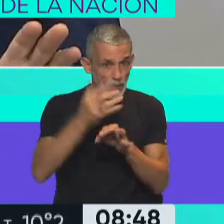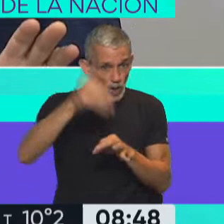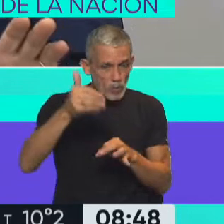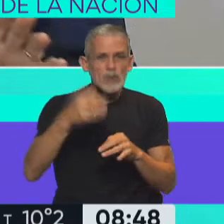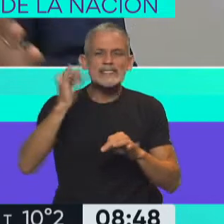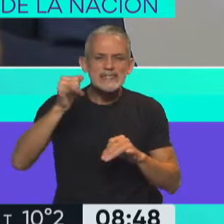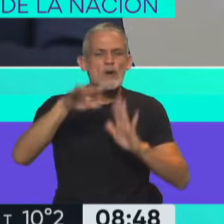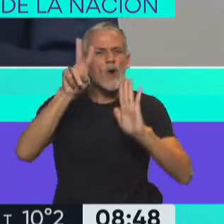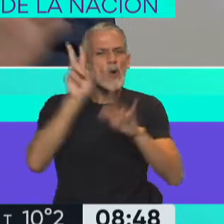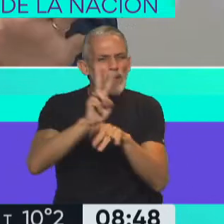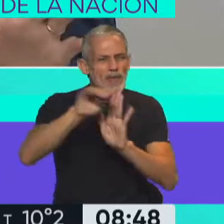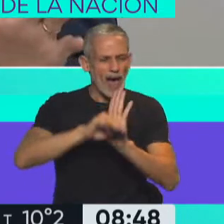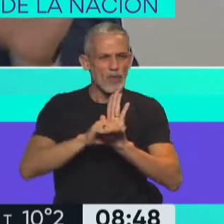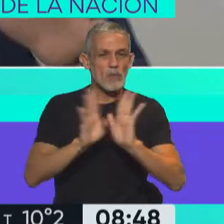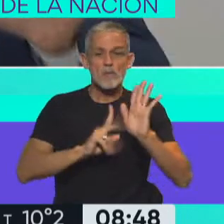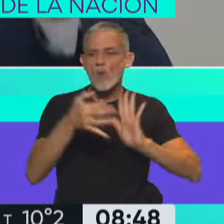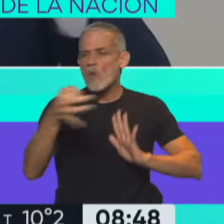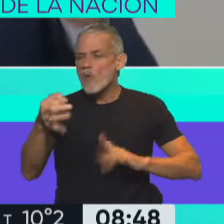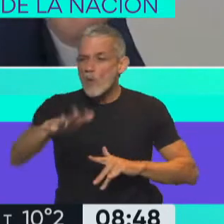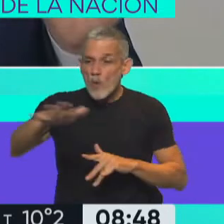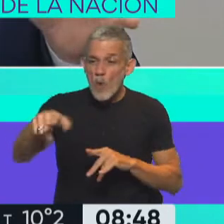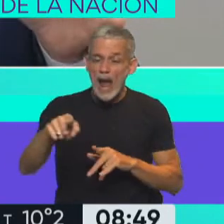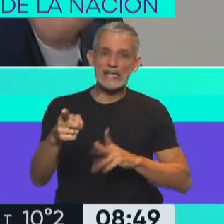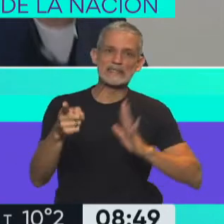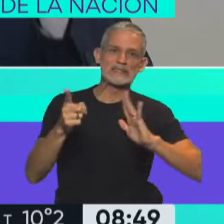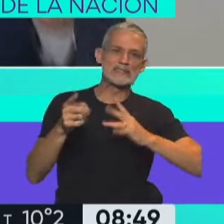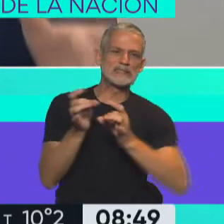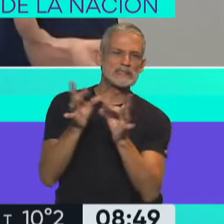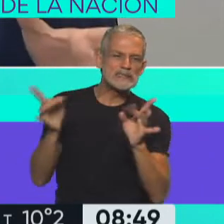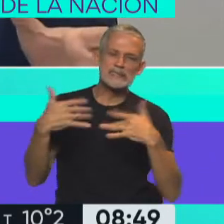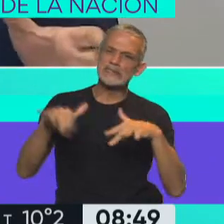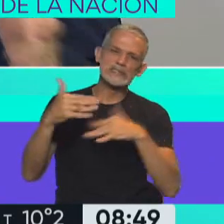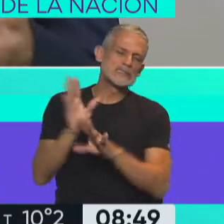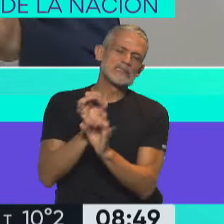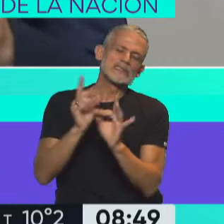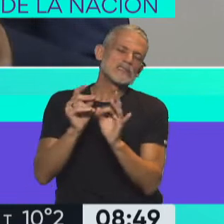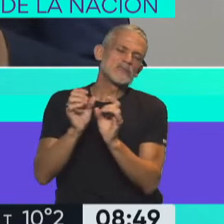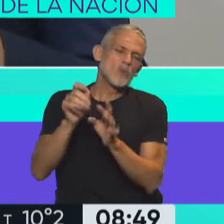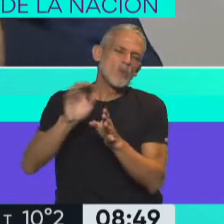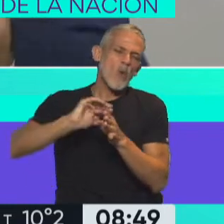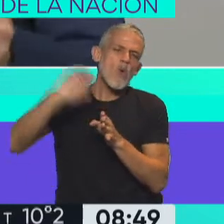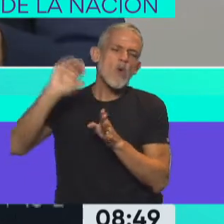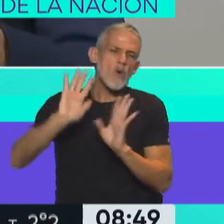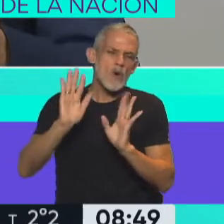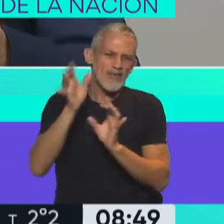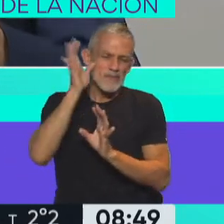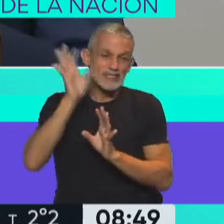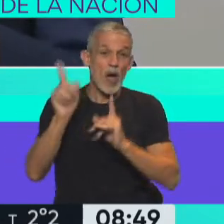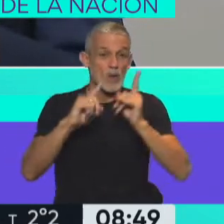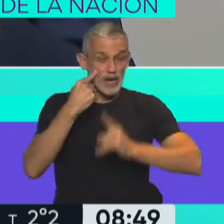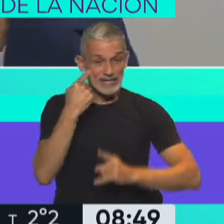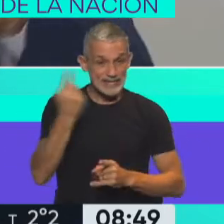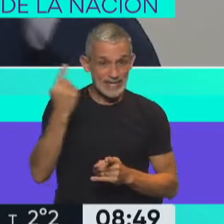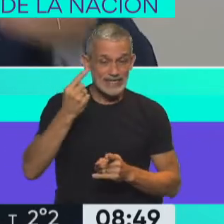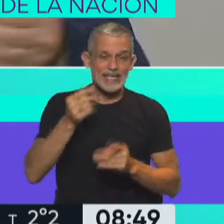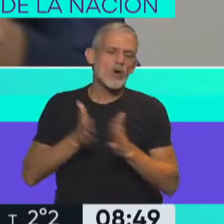la presencialidad cuidada, ¿no? Pero hay distritos que están en situación de mucha complejidad, porque inclusive algunos intendentes